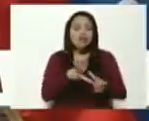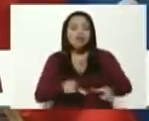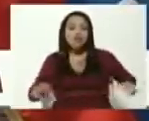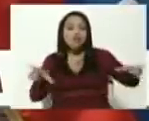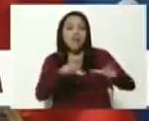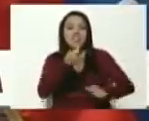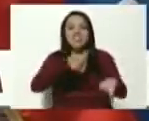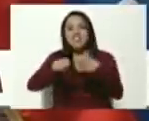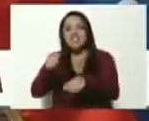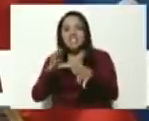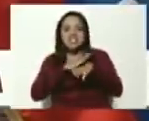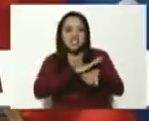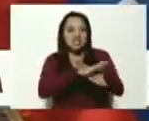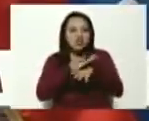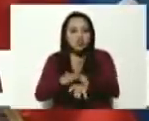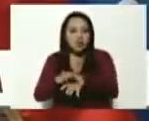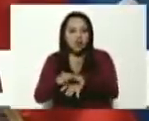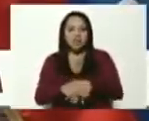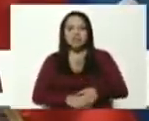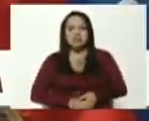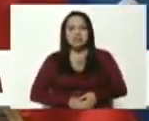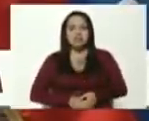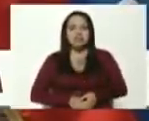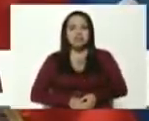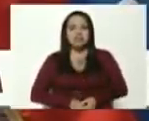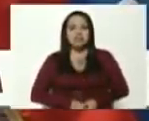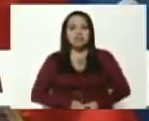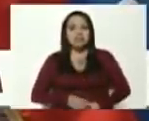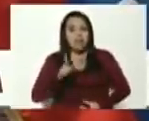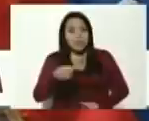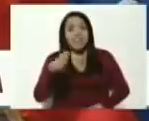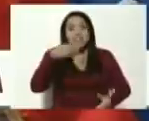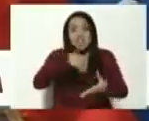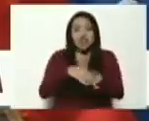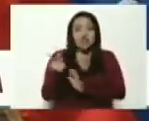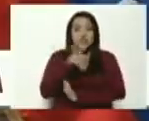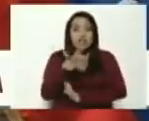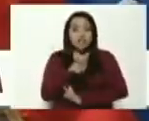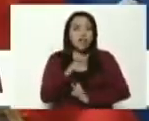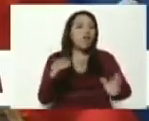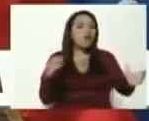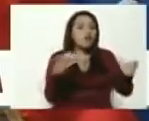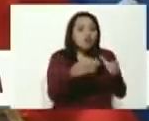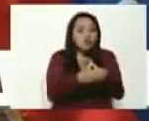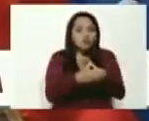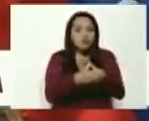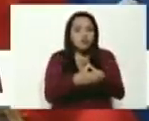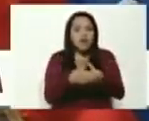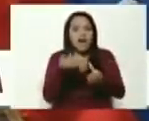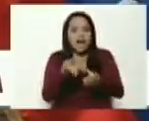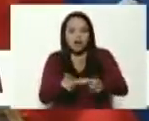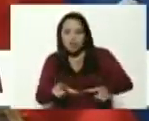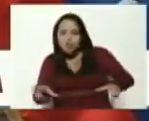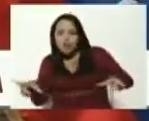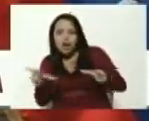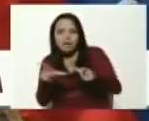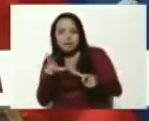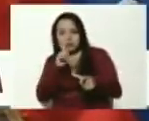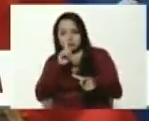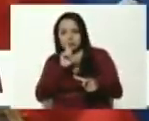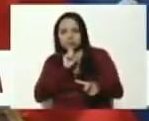sexual. Vean que también, incluso dentro del país, estas mafias tienen sus lugares,